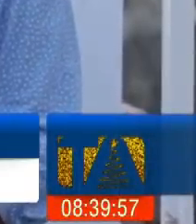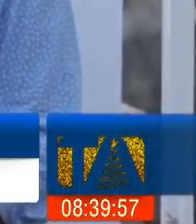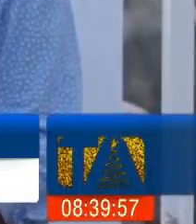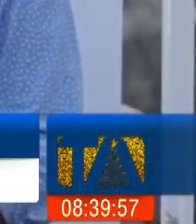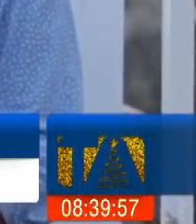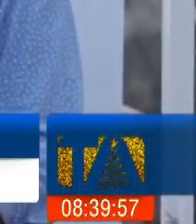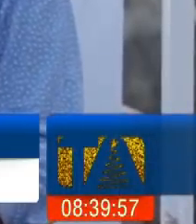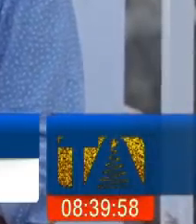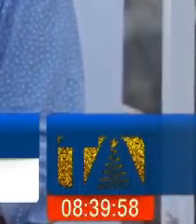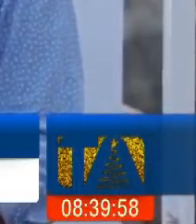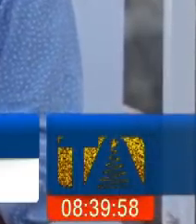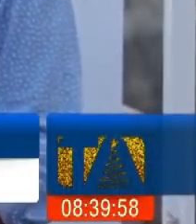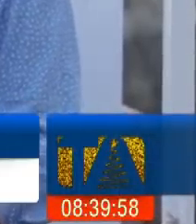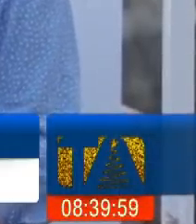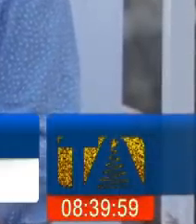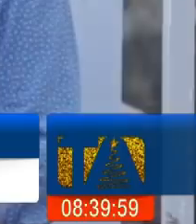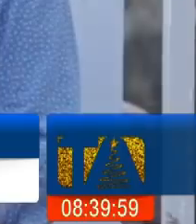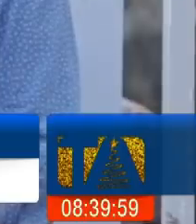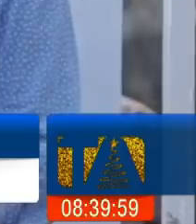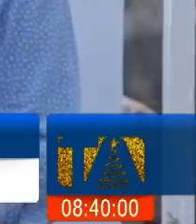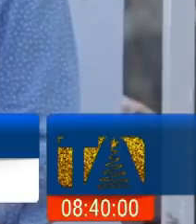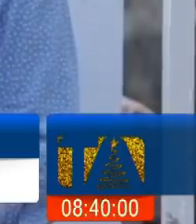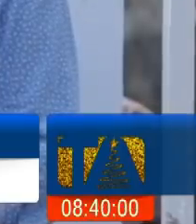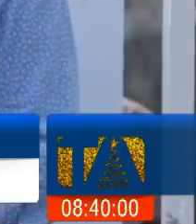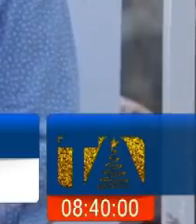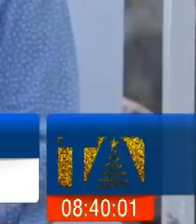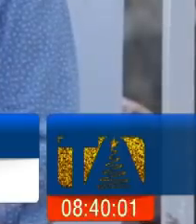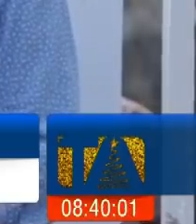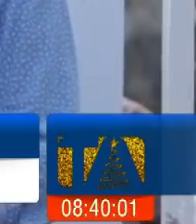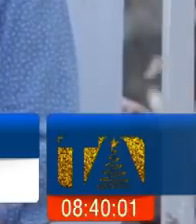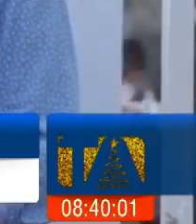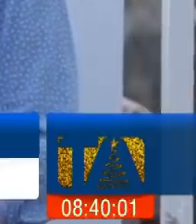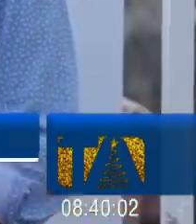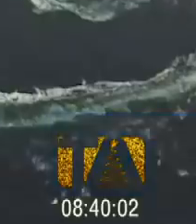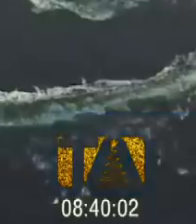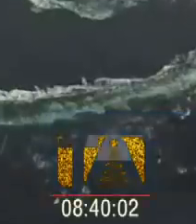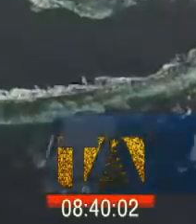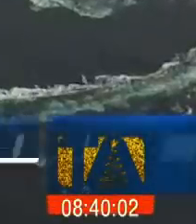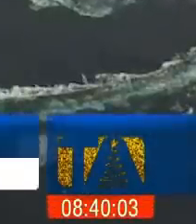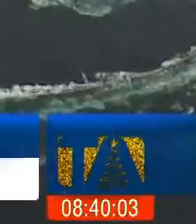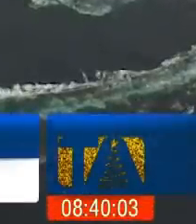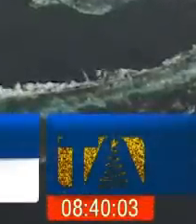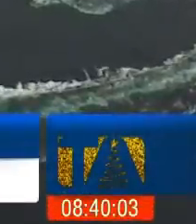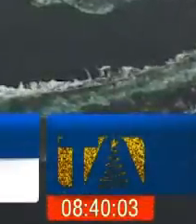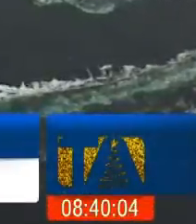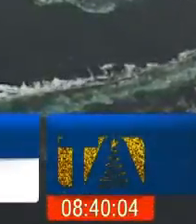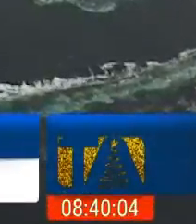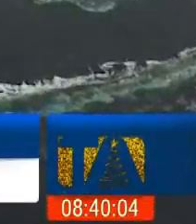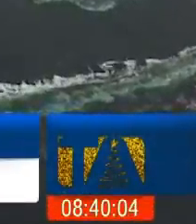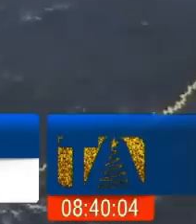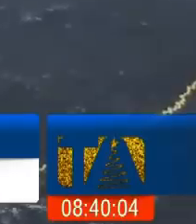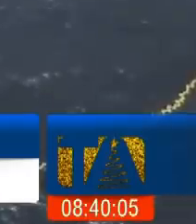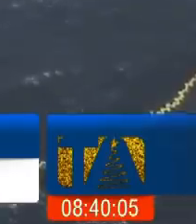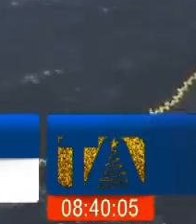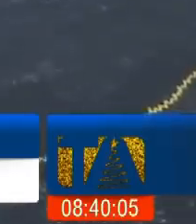en Galápagos su gente y sus instituciones cuidan a uno de los patrimonios más importantes de la humanidad. Una gran amenaza para la vida